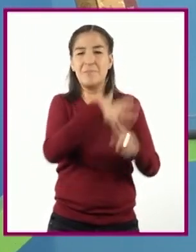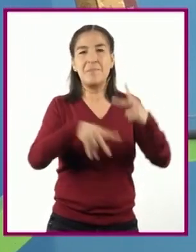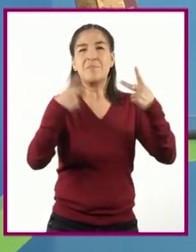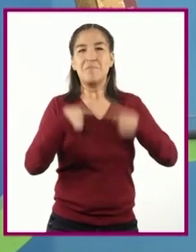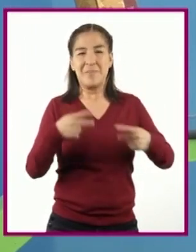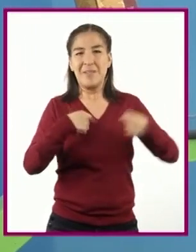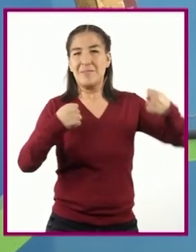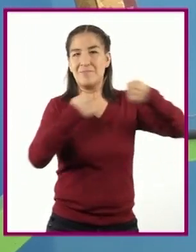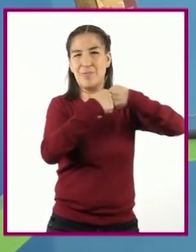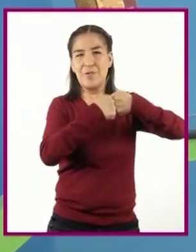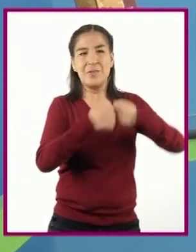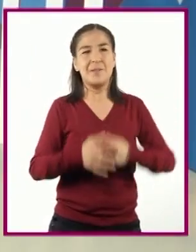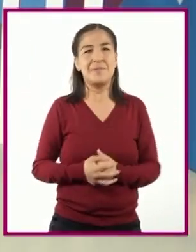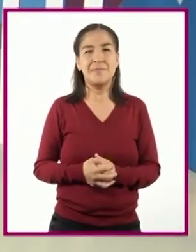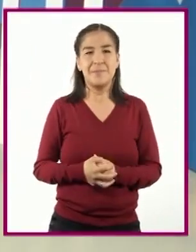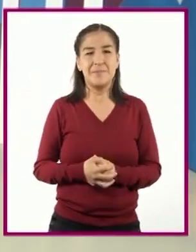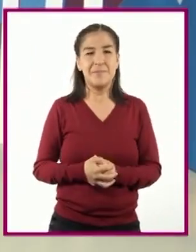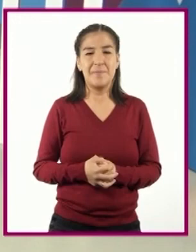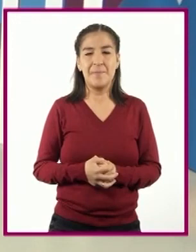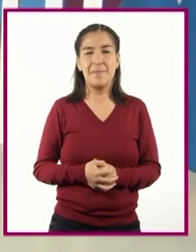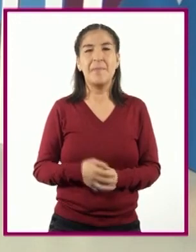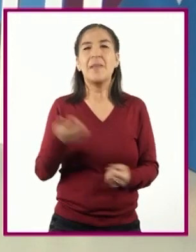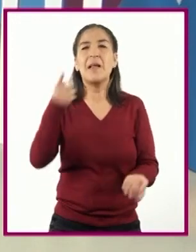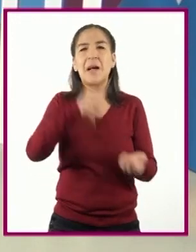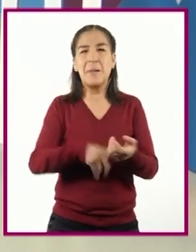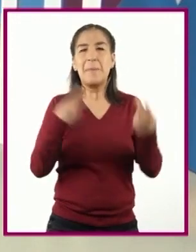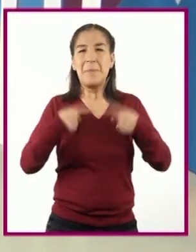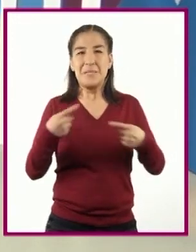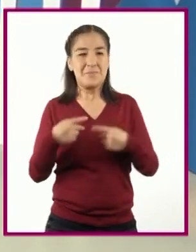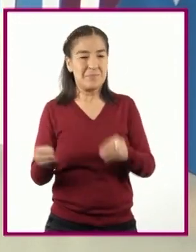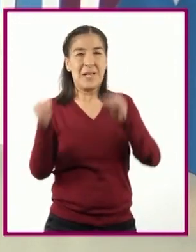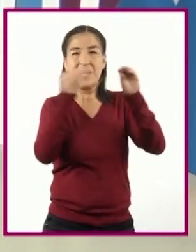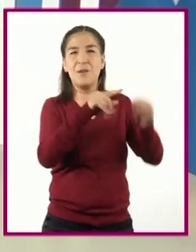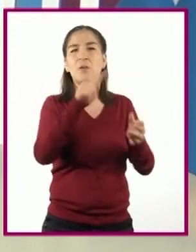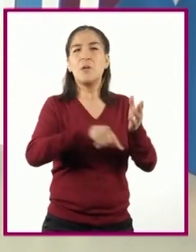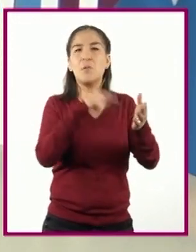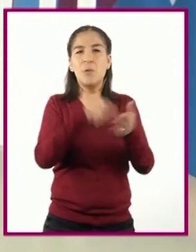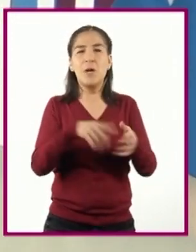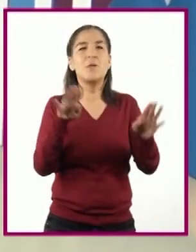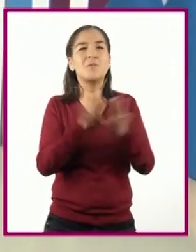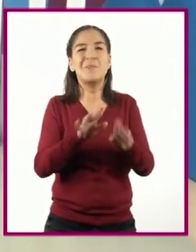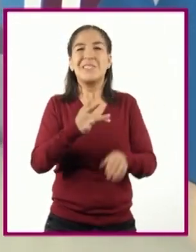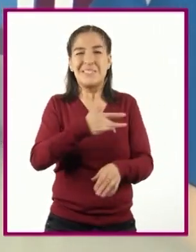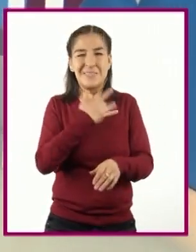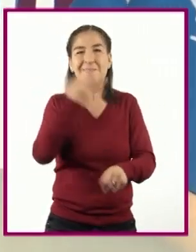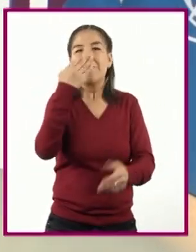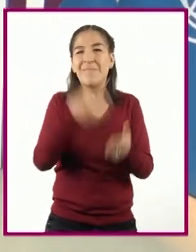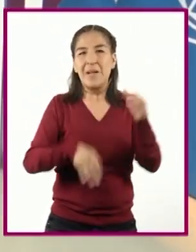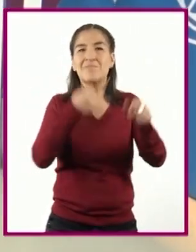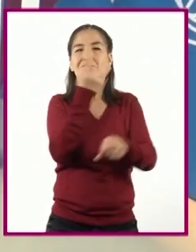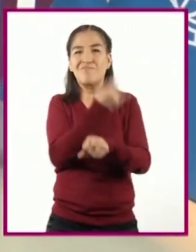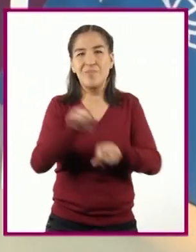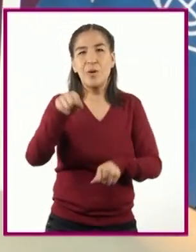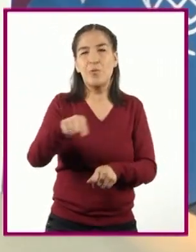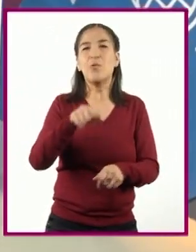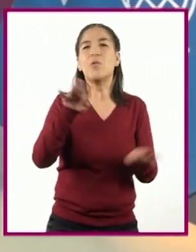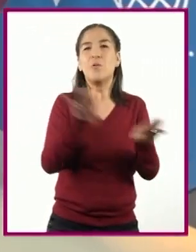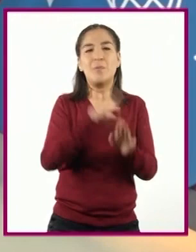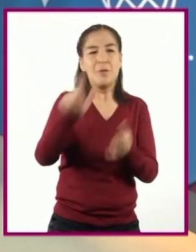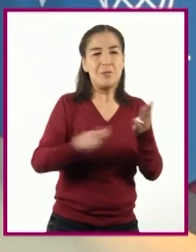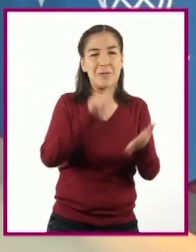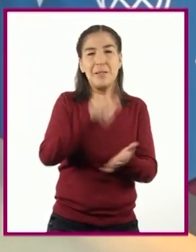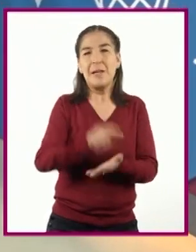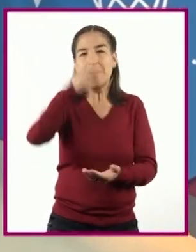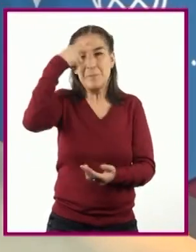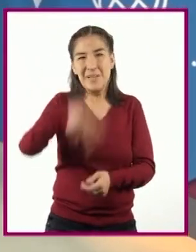de la frontera. El arribo de colonos anglosajones provocó el incumplimiento de las leyes mexicanas que